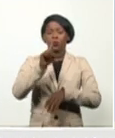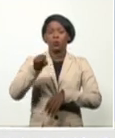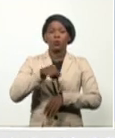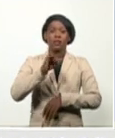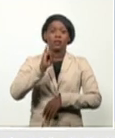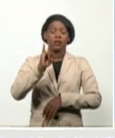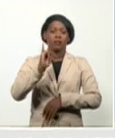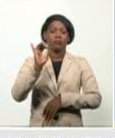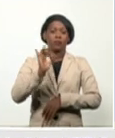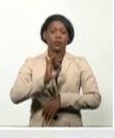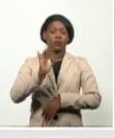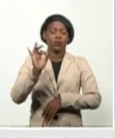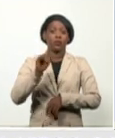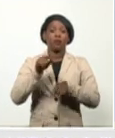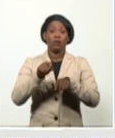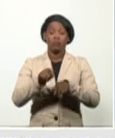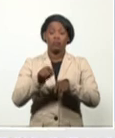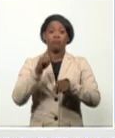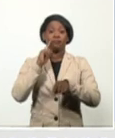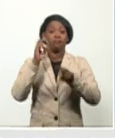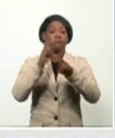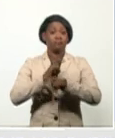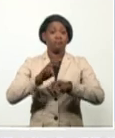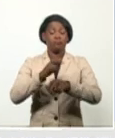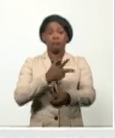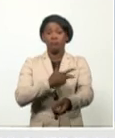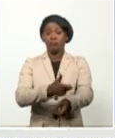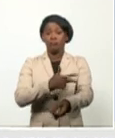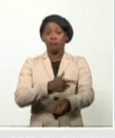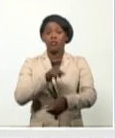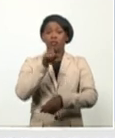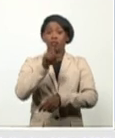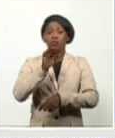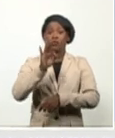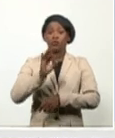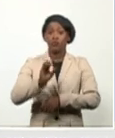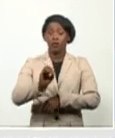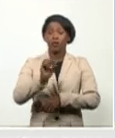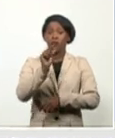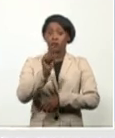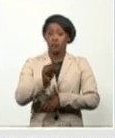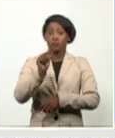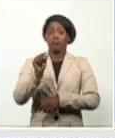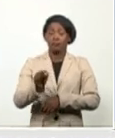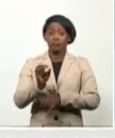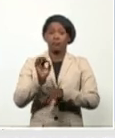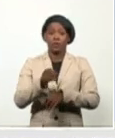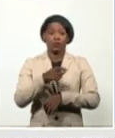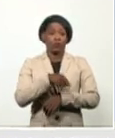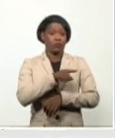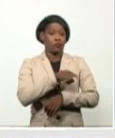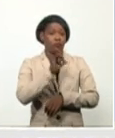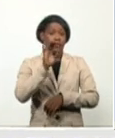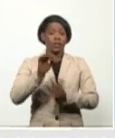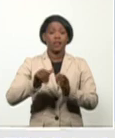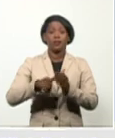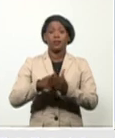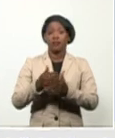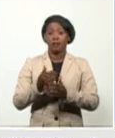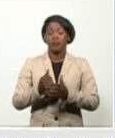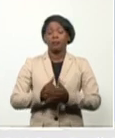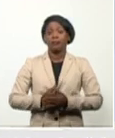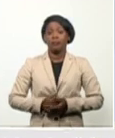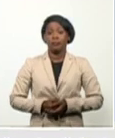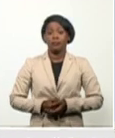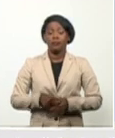al haberse diagnosticado 180 personas con esta enfermedad en los últimos 15 días. La